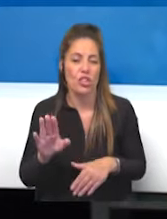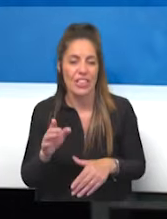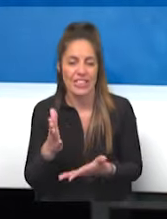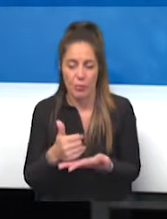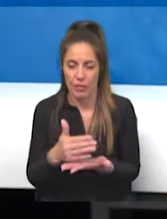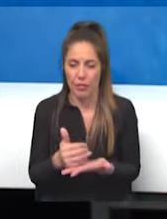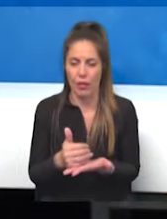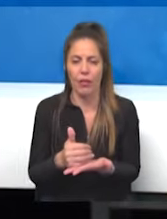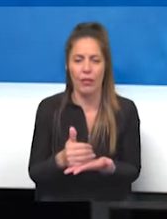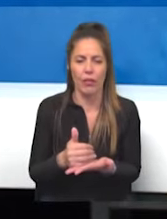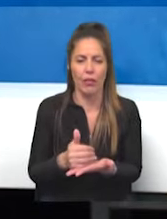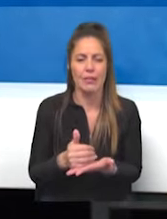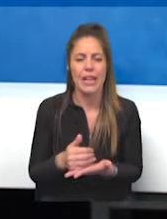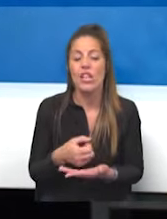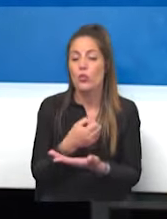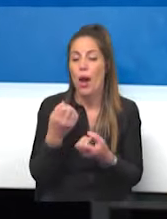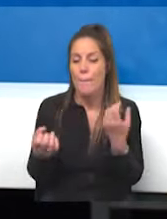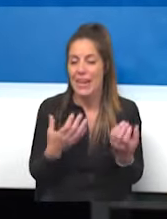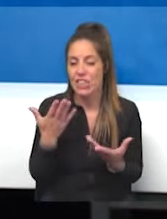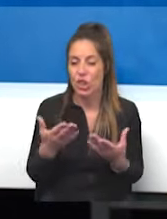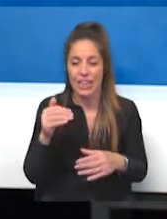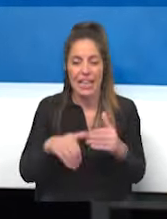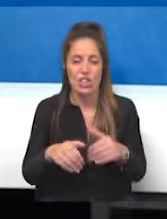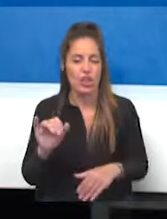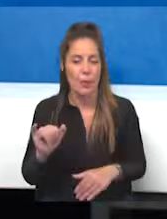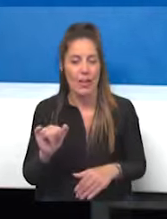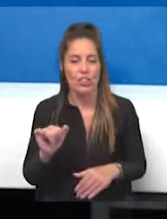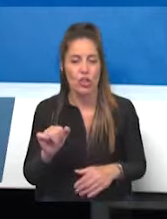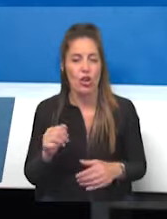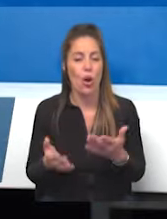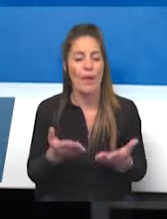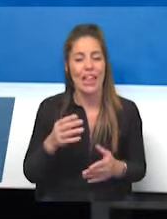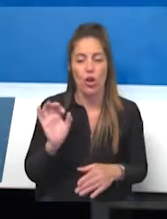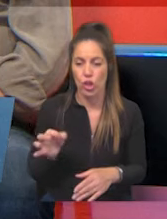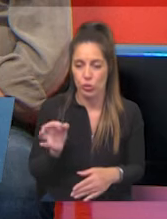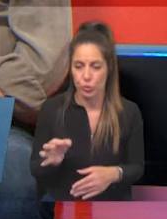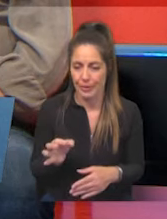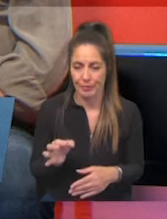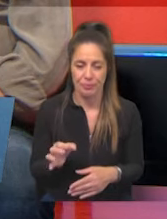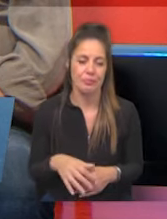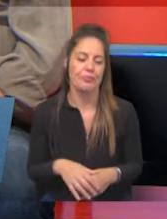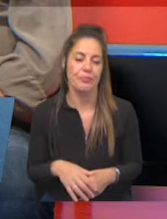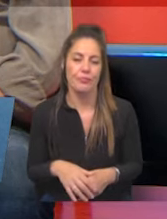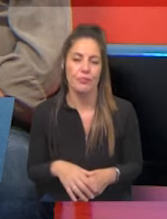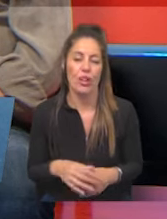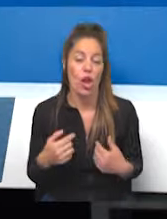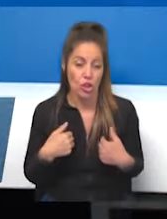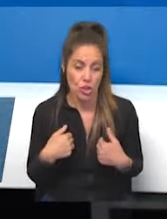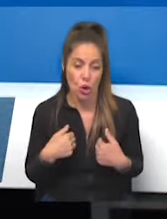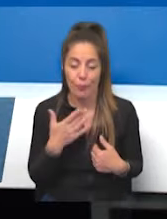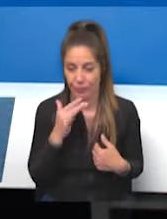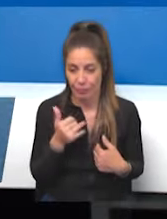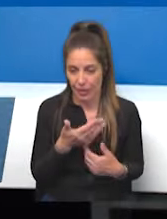departamento en su expresión en la elección de mayo respecto a la de octubre yo le voy a poner